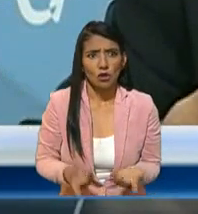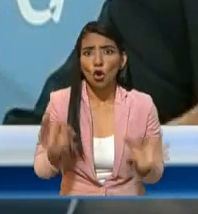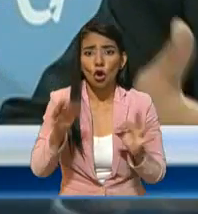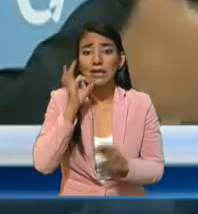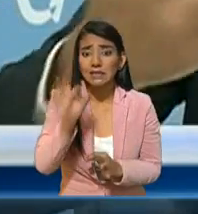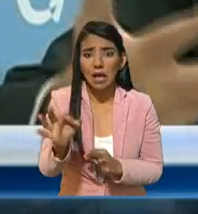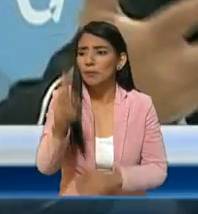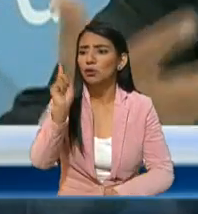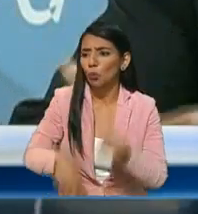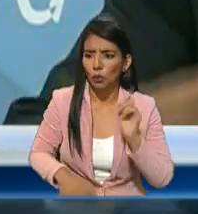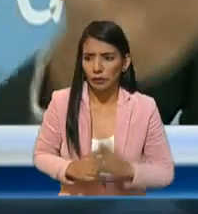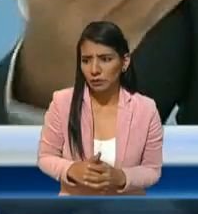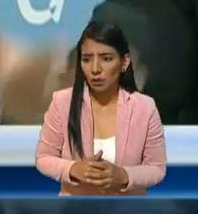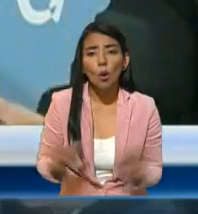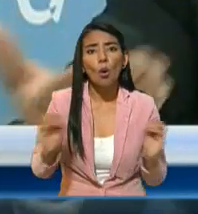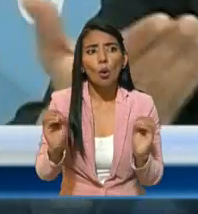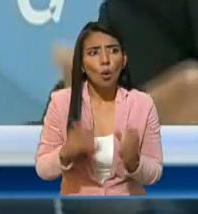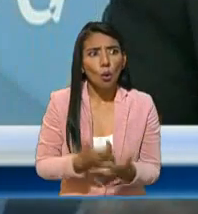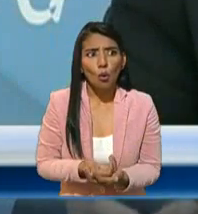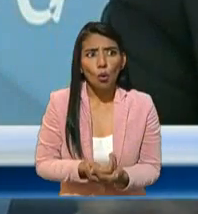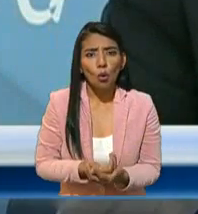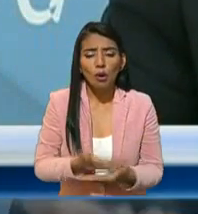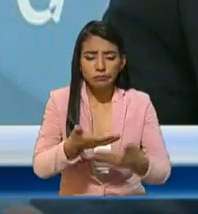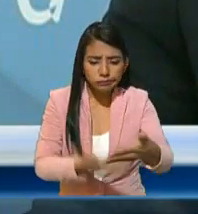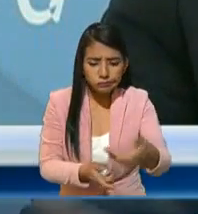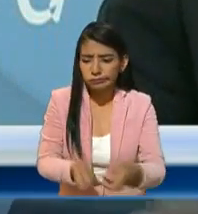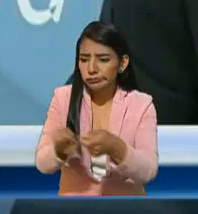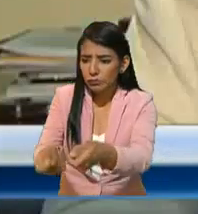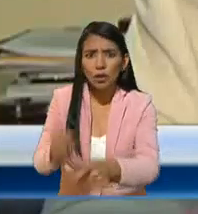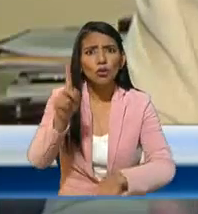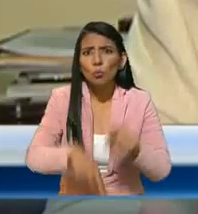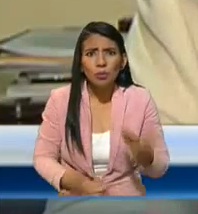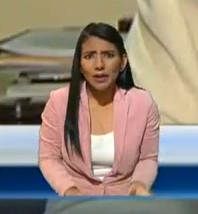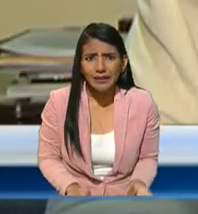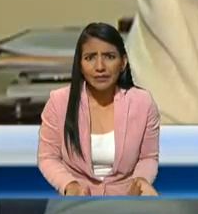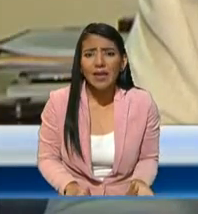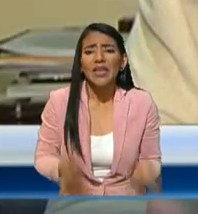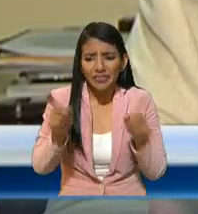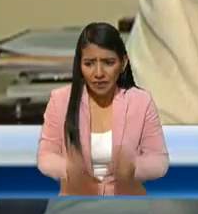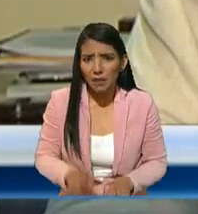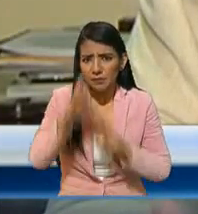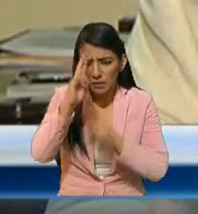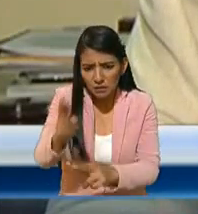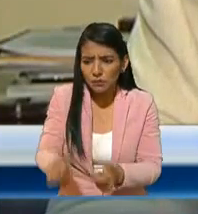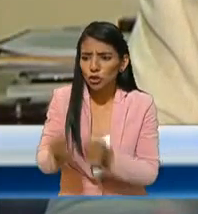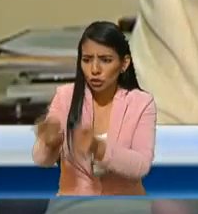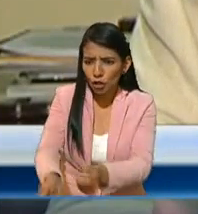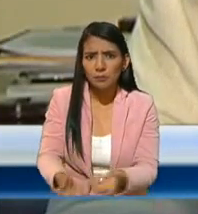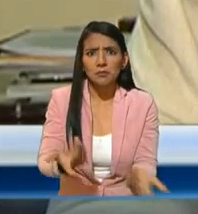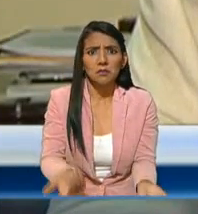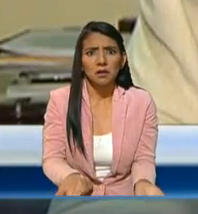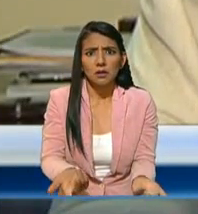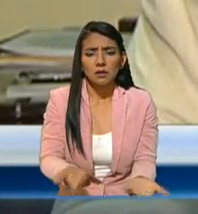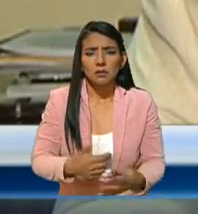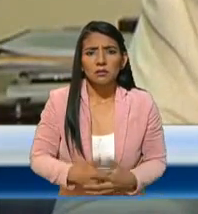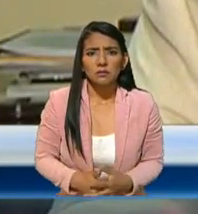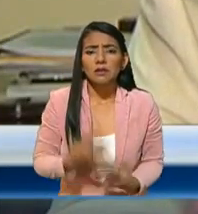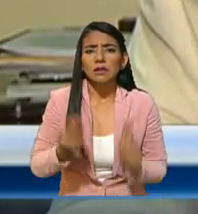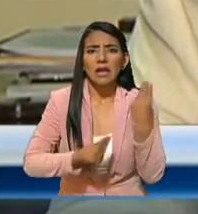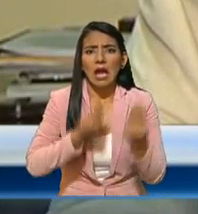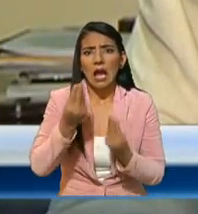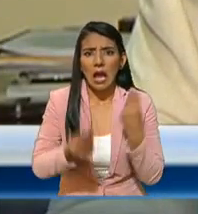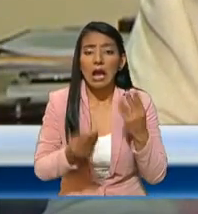y tampoco se le puede negar la documentación al estudiante. Lo que debería hacer el ministro es entonces crear una